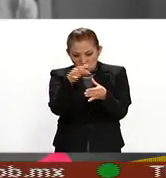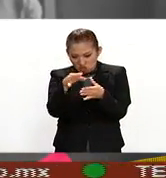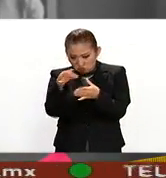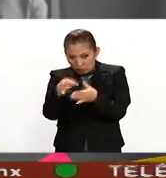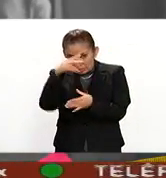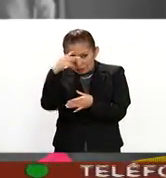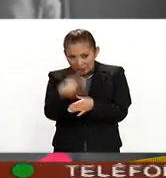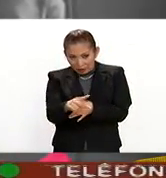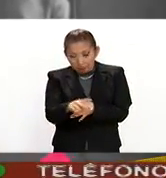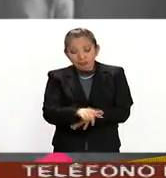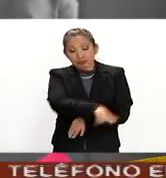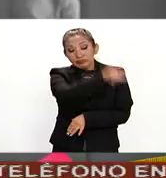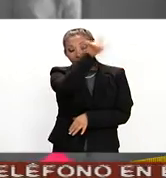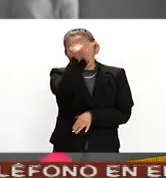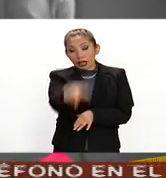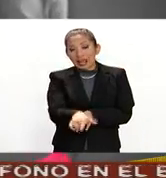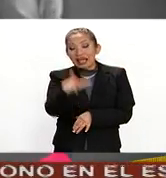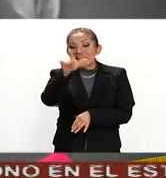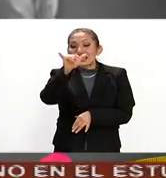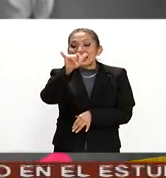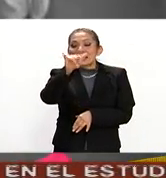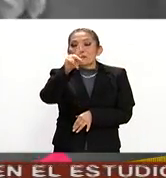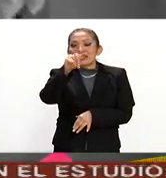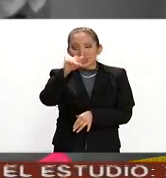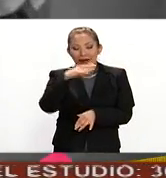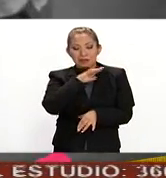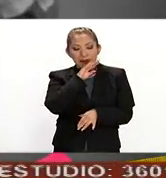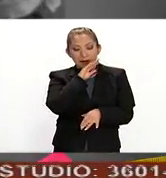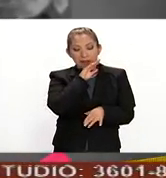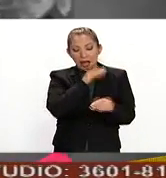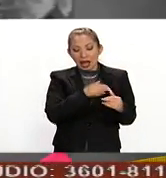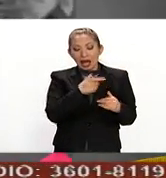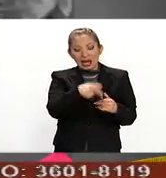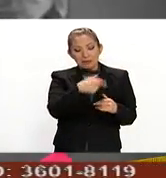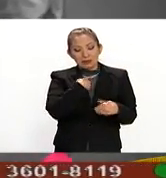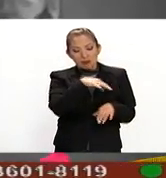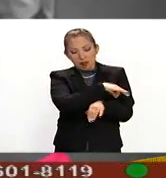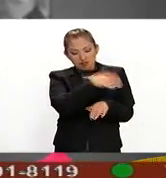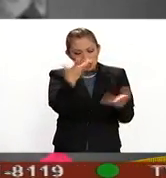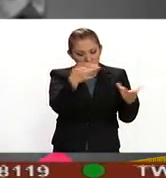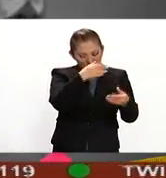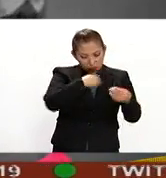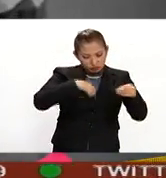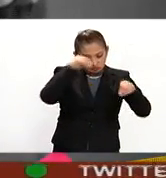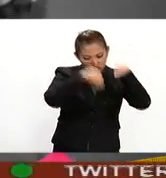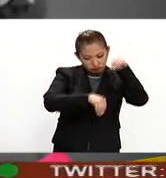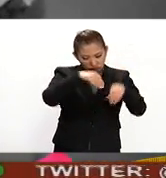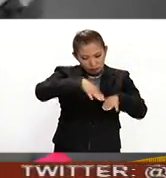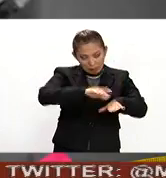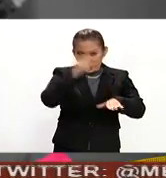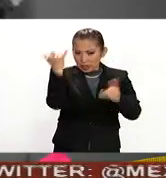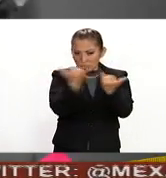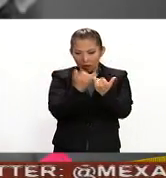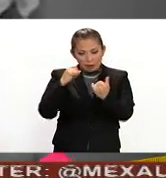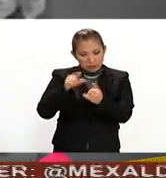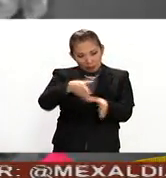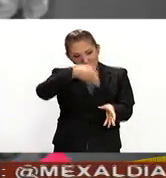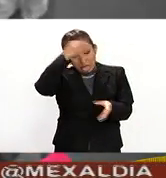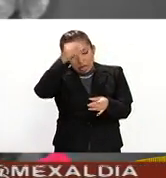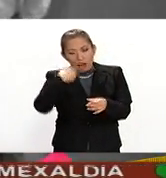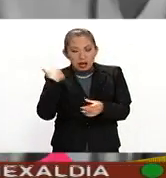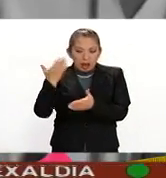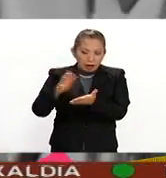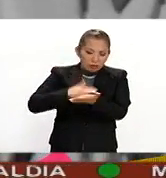México. Posteriormente, Lili Pietrini, madre de la diseñadora, continuó con la confección de prendas bajo la misma técnica,